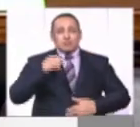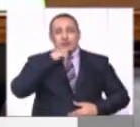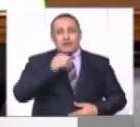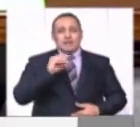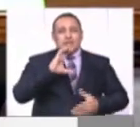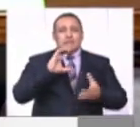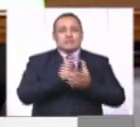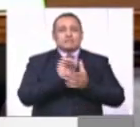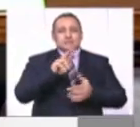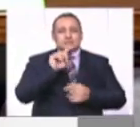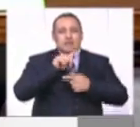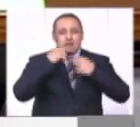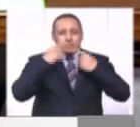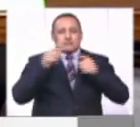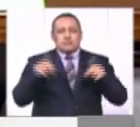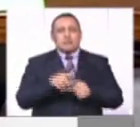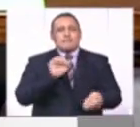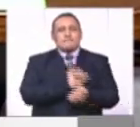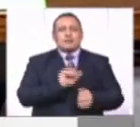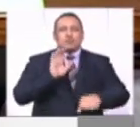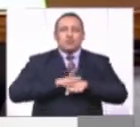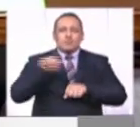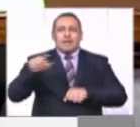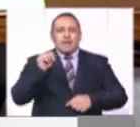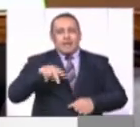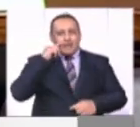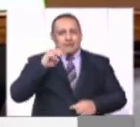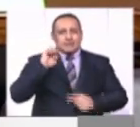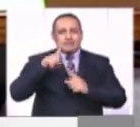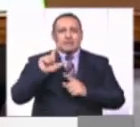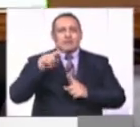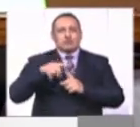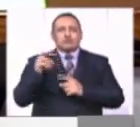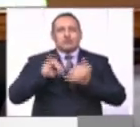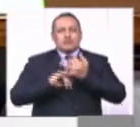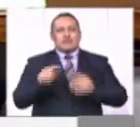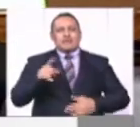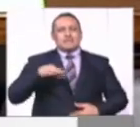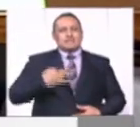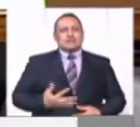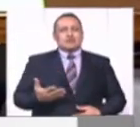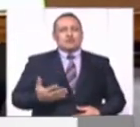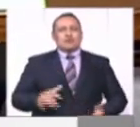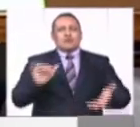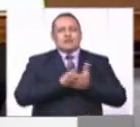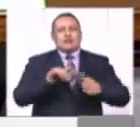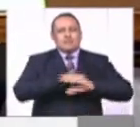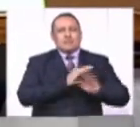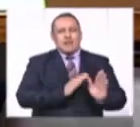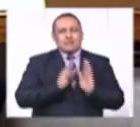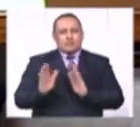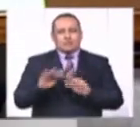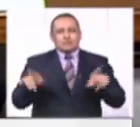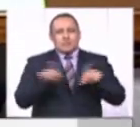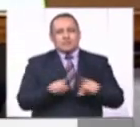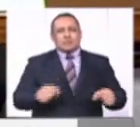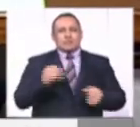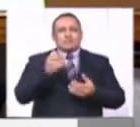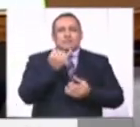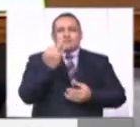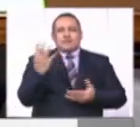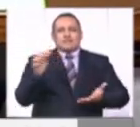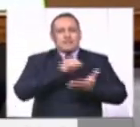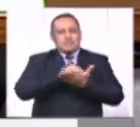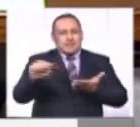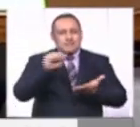ambiciosa de poder hoy día presa por culpa de Aníbal Torres entonces este señor que planificó esto por meses